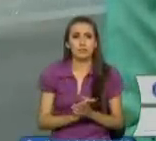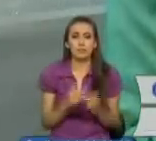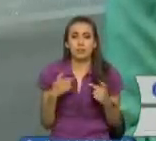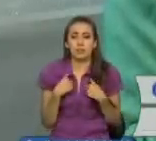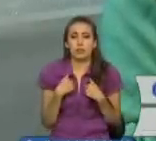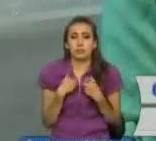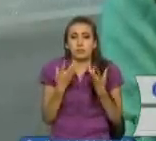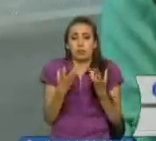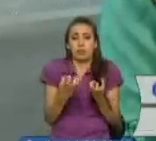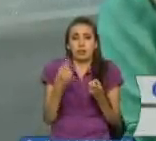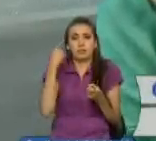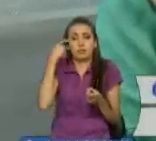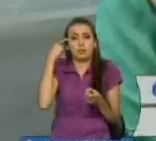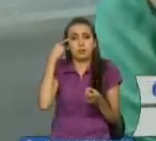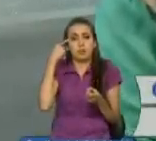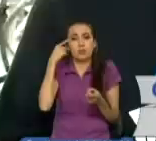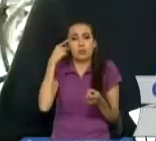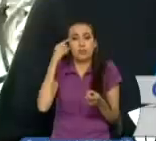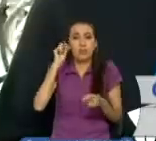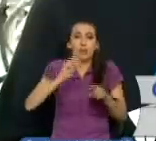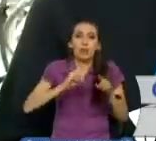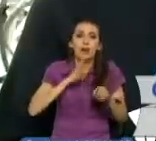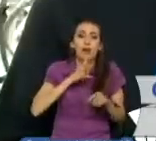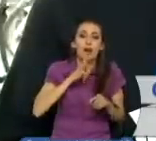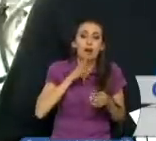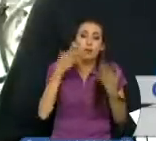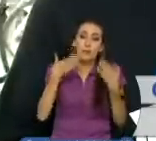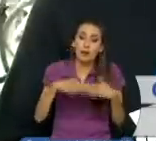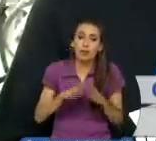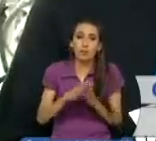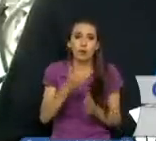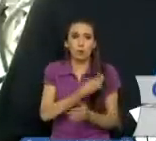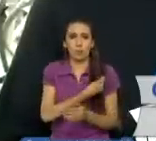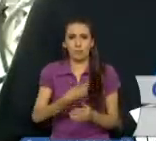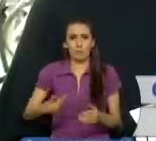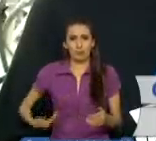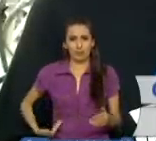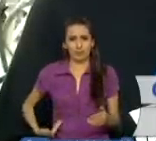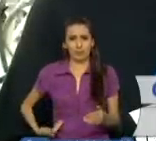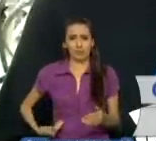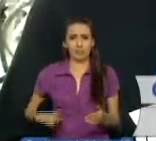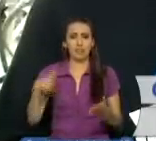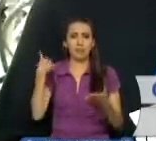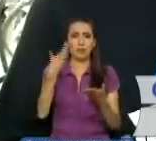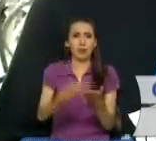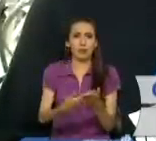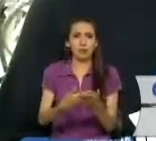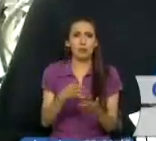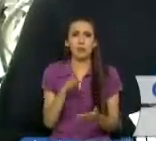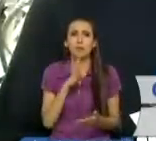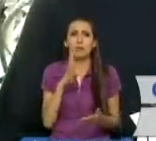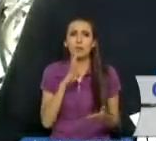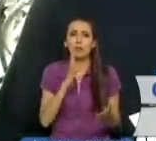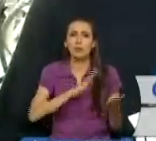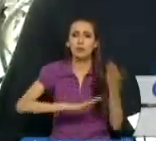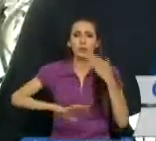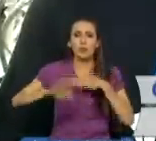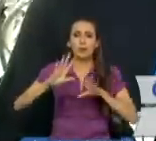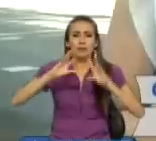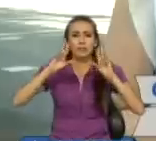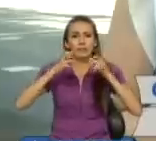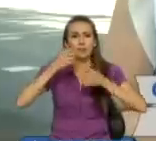que es por lo menos ha comparecido es lamentable que un presidente venga a declarar no por est por estos asuntos de